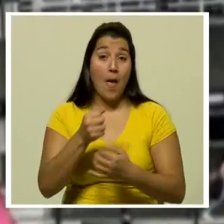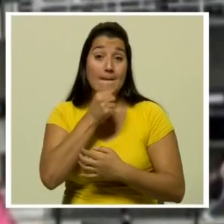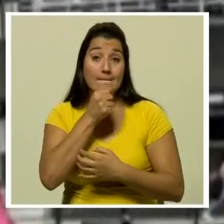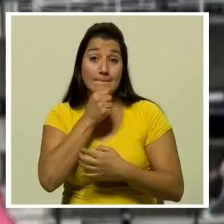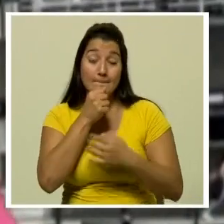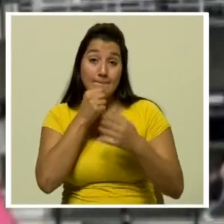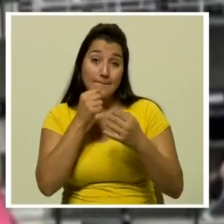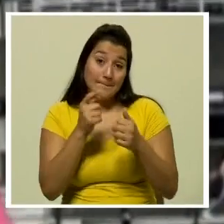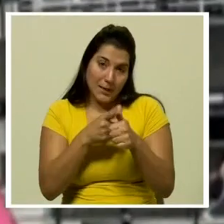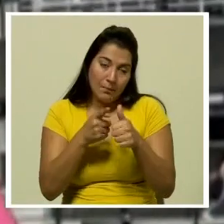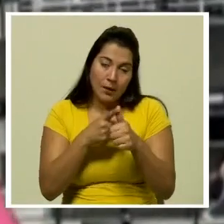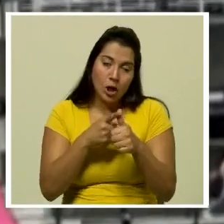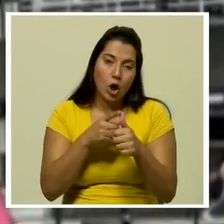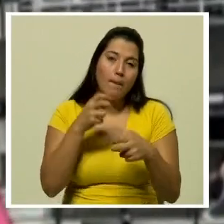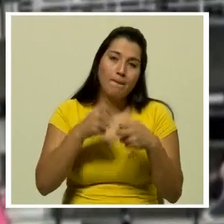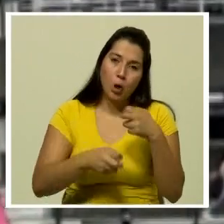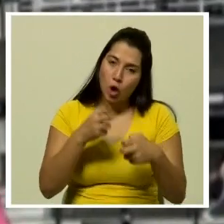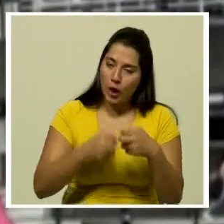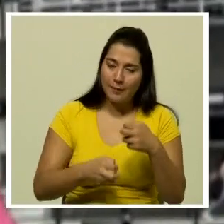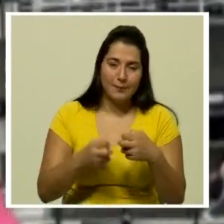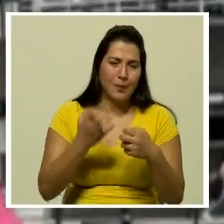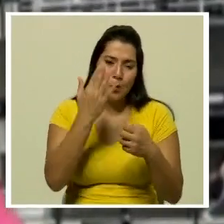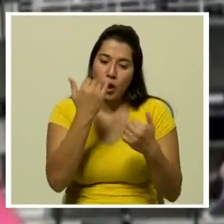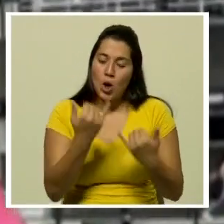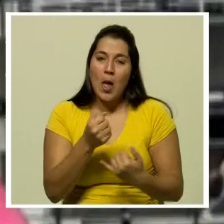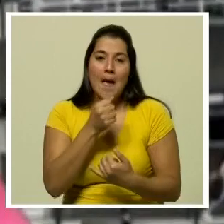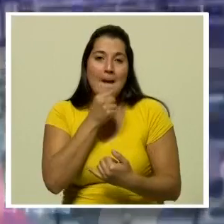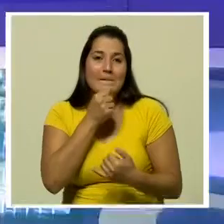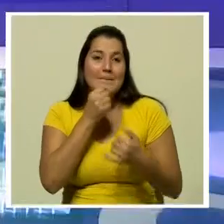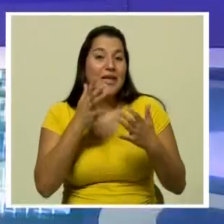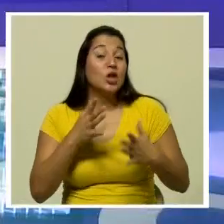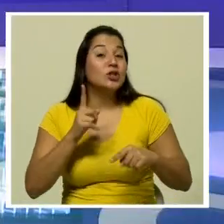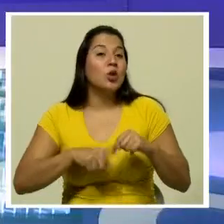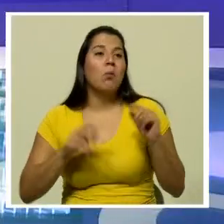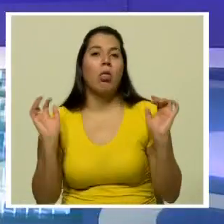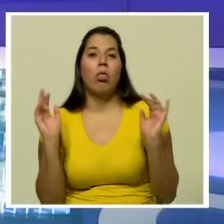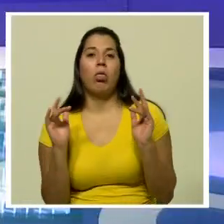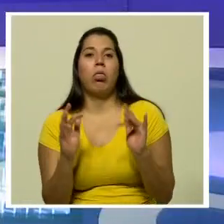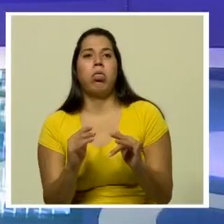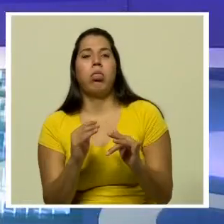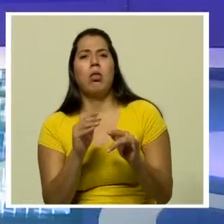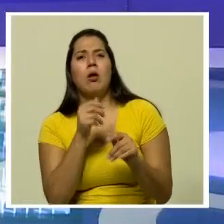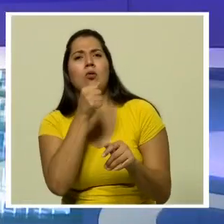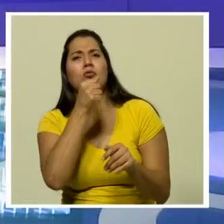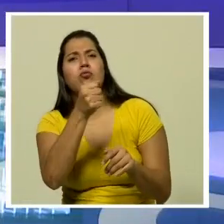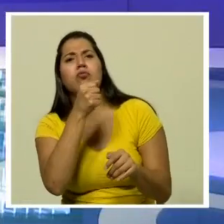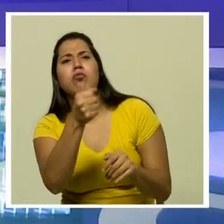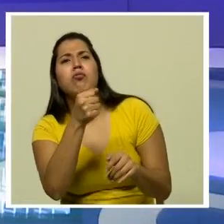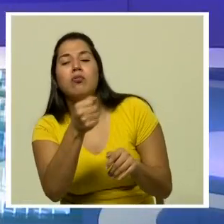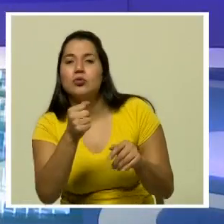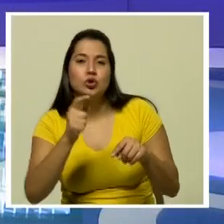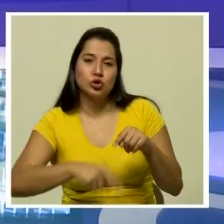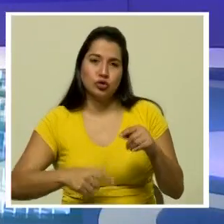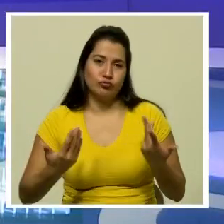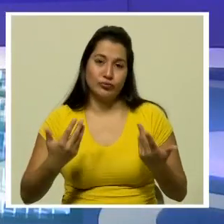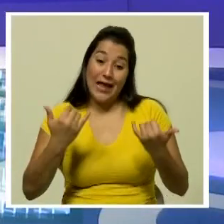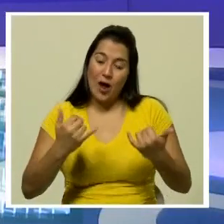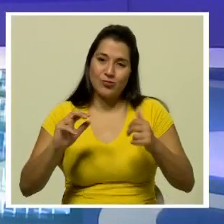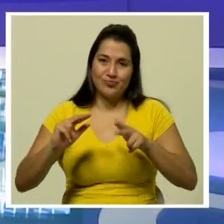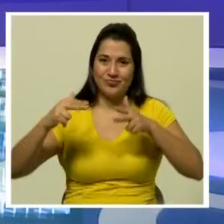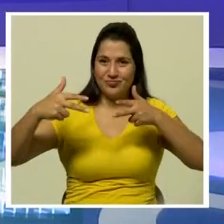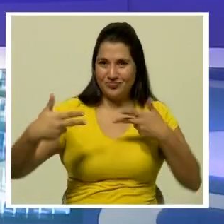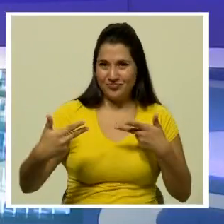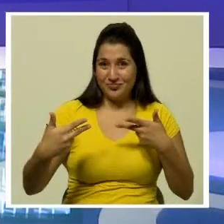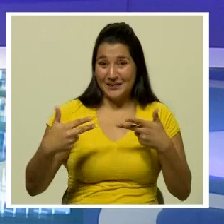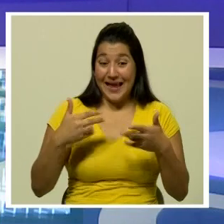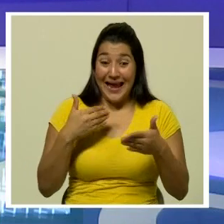generó problemas también en todo lugar, a dar sus datos, sin casi posibilidad de repregunta, o